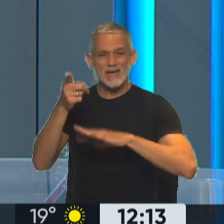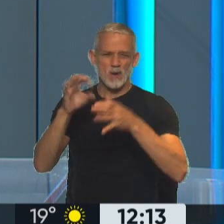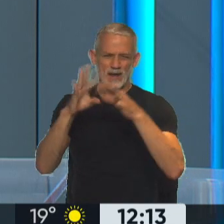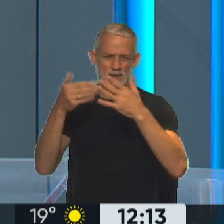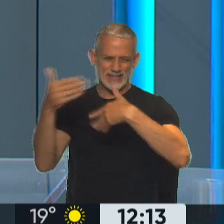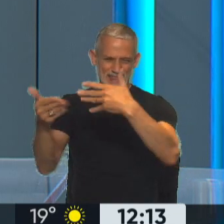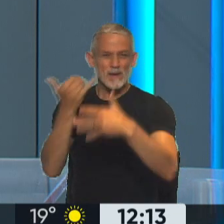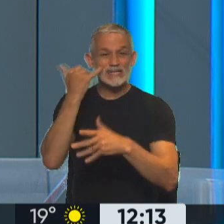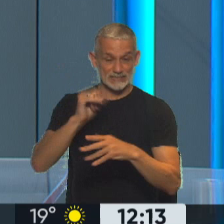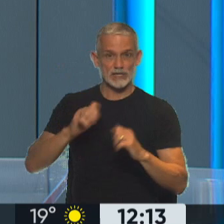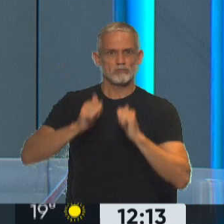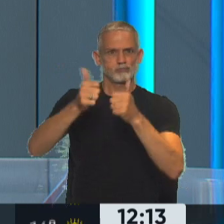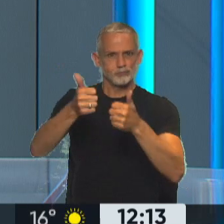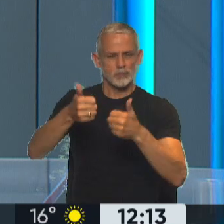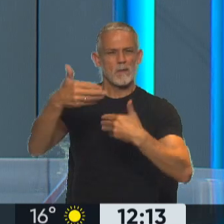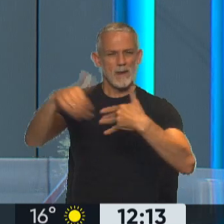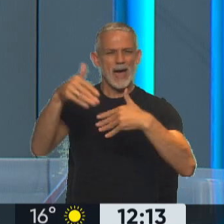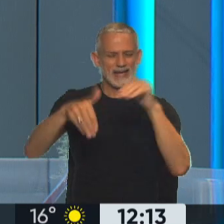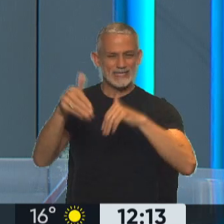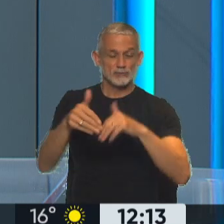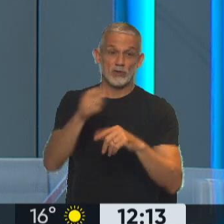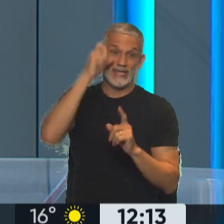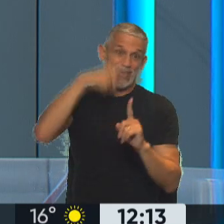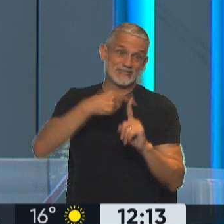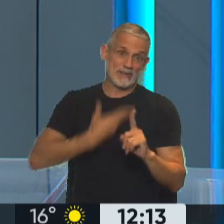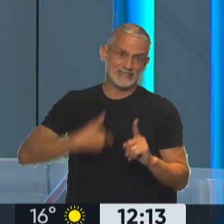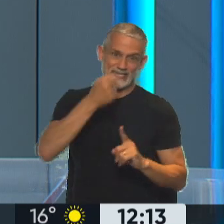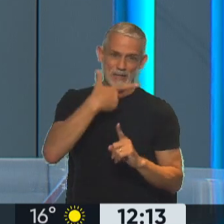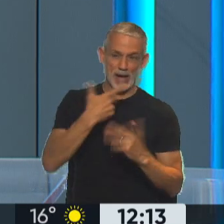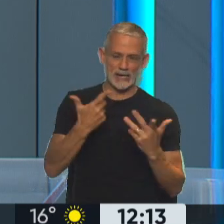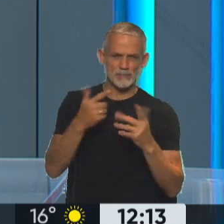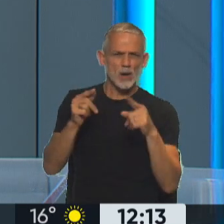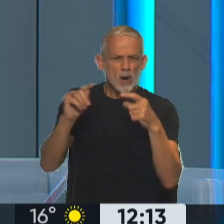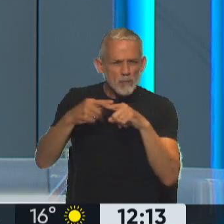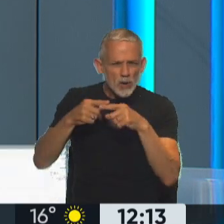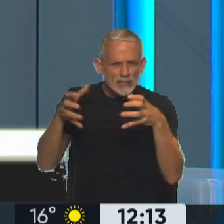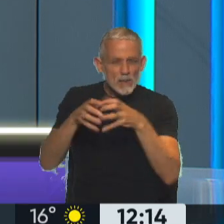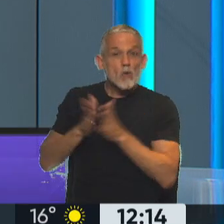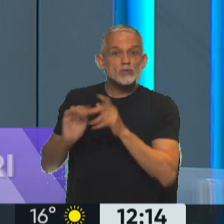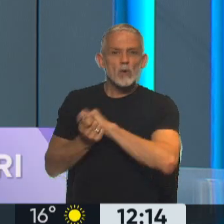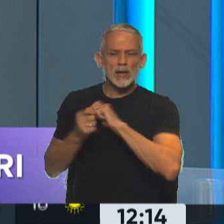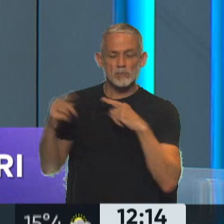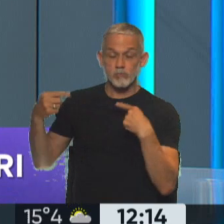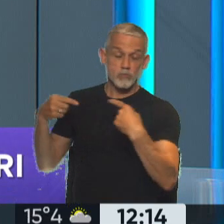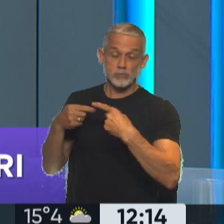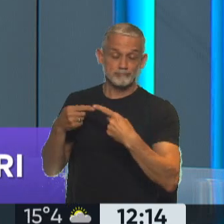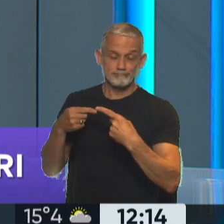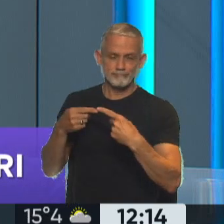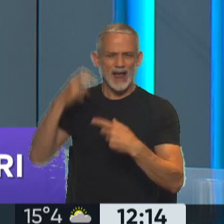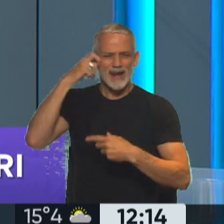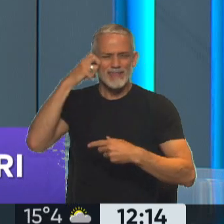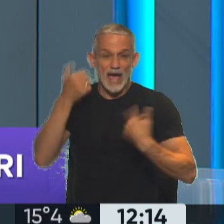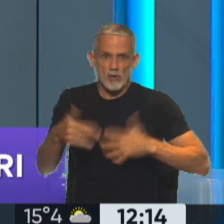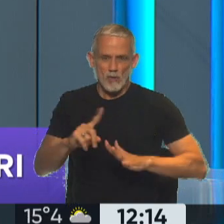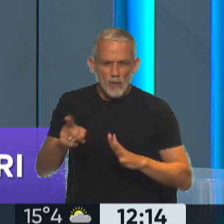Avanza, que ya está en la segunda vuelta electoral, y el expresidente de la Nación, que generó una crisis política hacia adentro de Juntos por el Cambio, el rechazo de la Unión Cívica Radical,